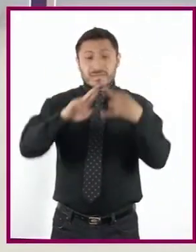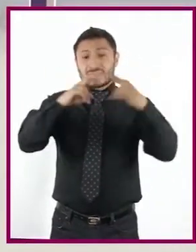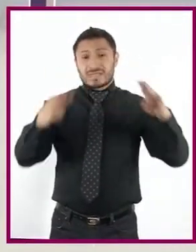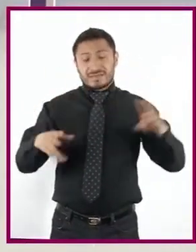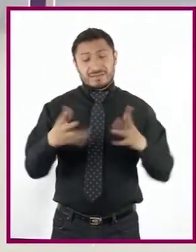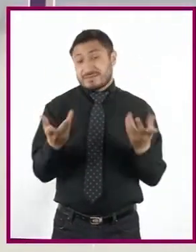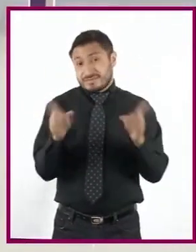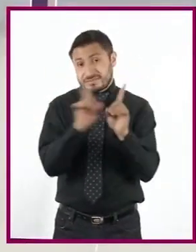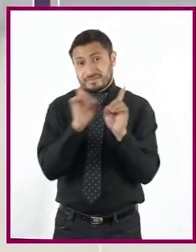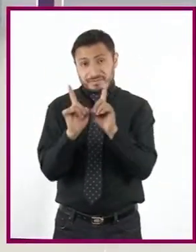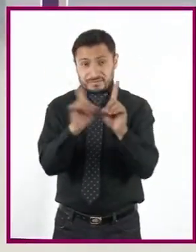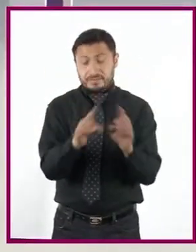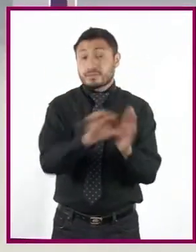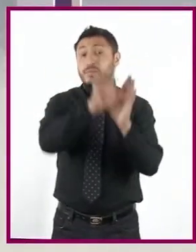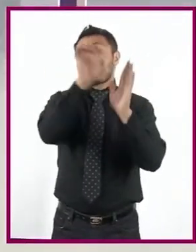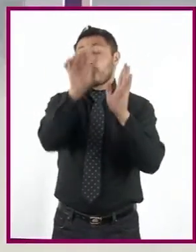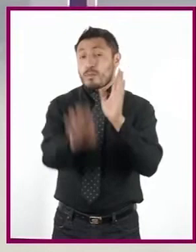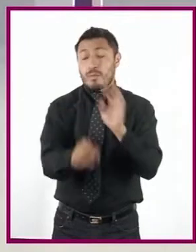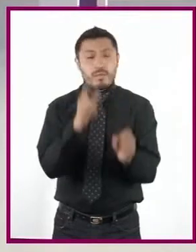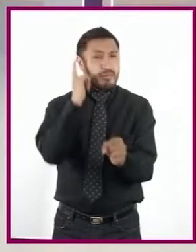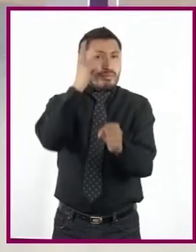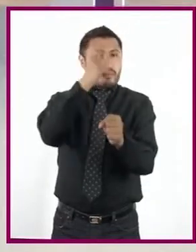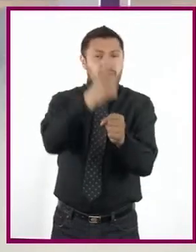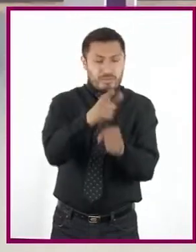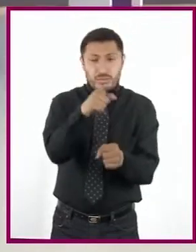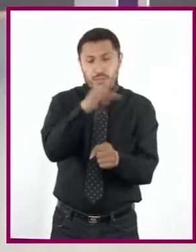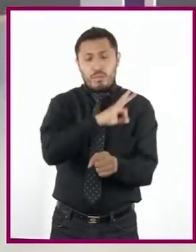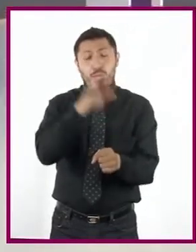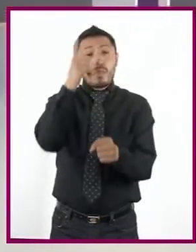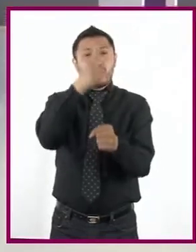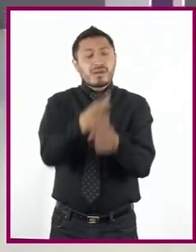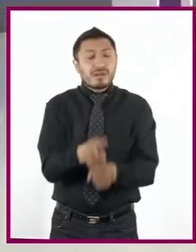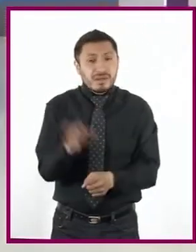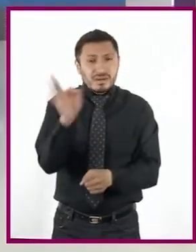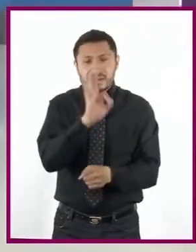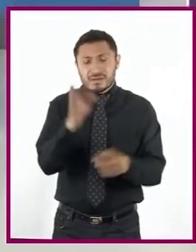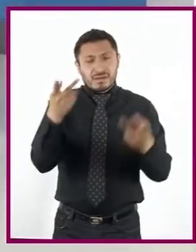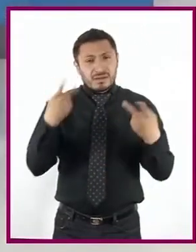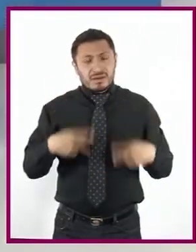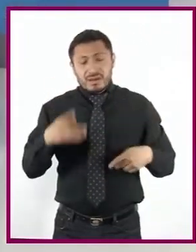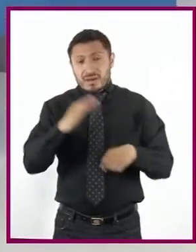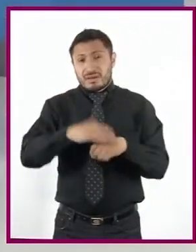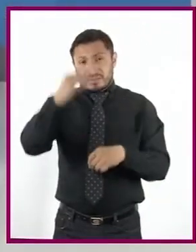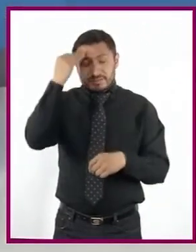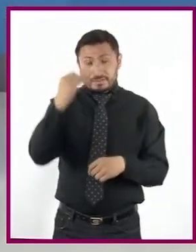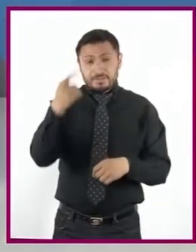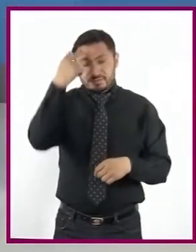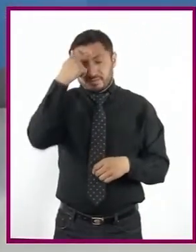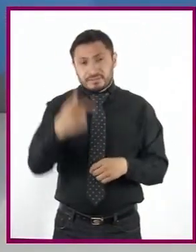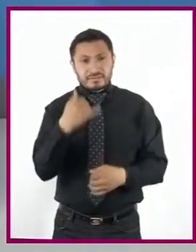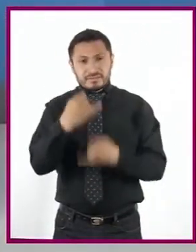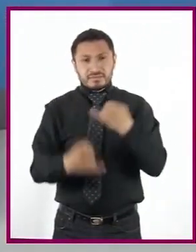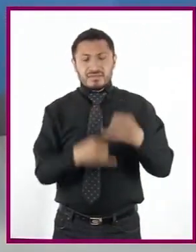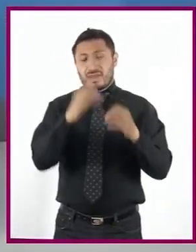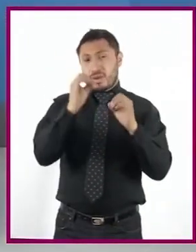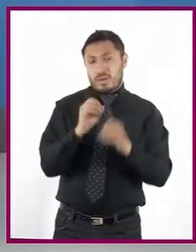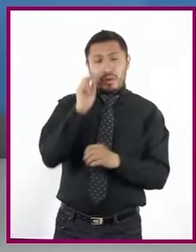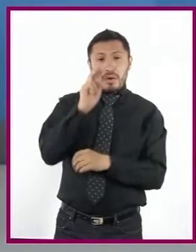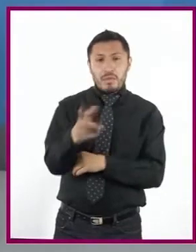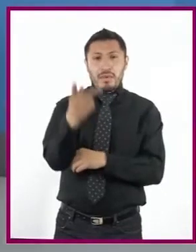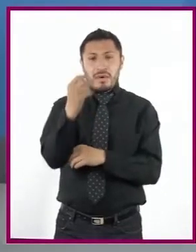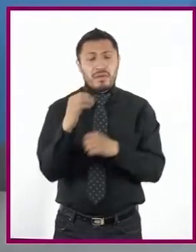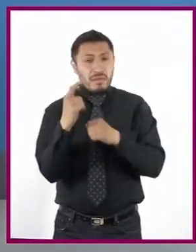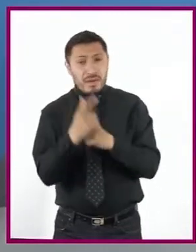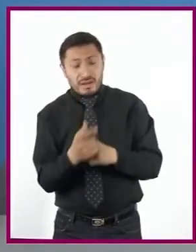Por ejemplo, podemos identificar si alguien puede gozar de más tiempo para jugar o ver televisión.